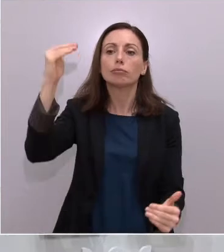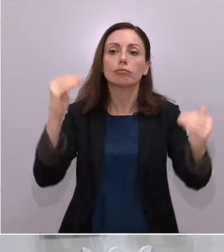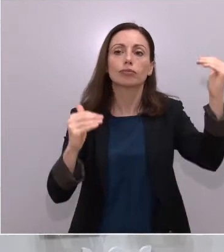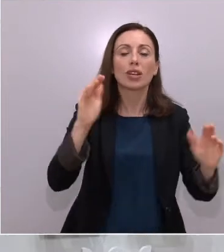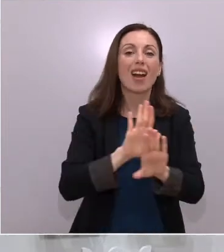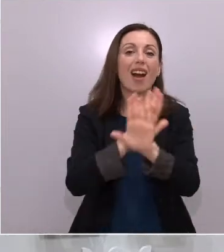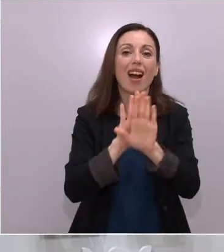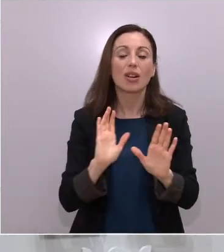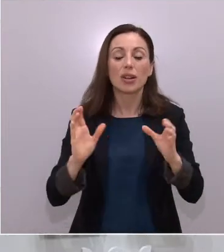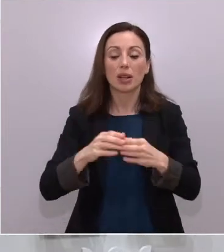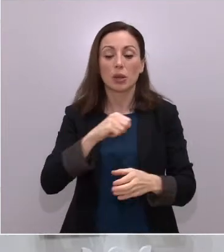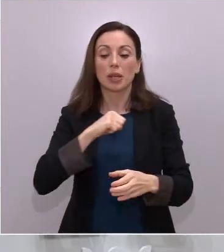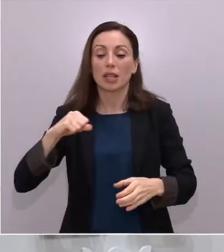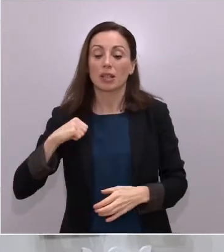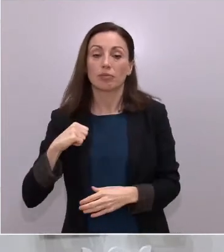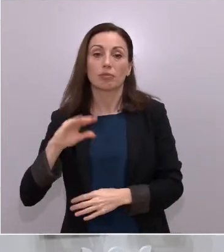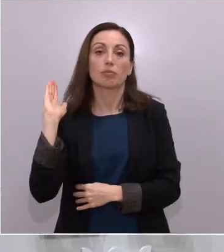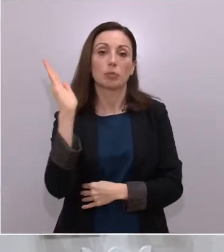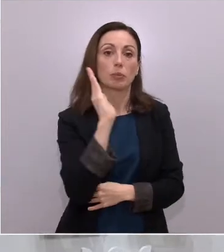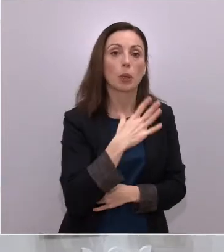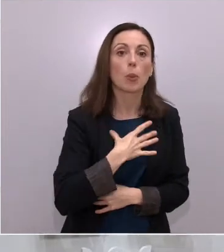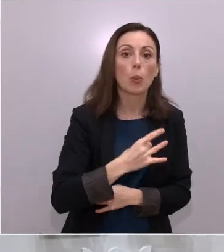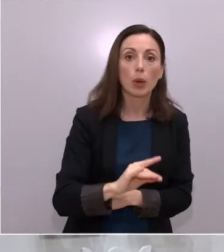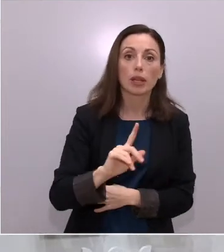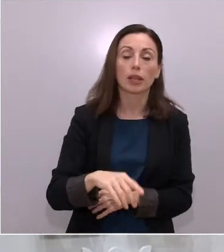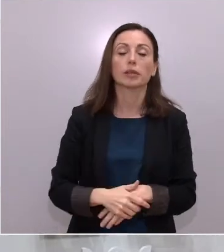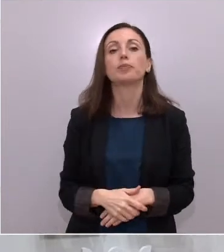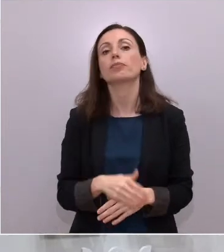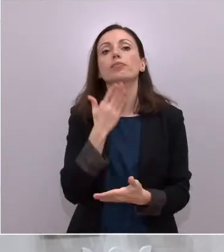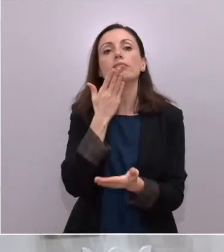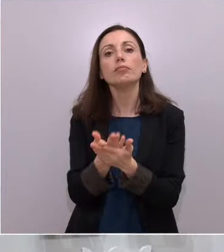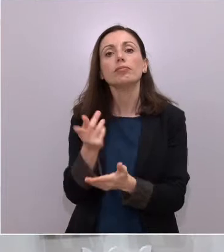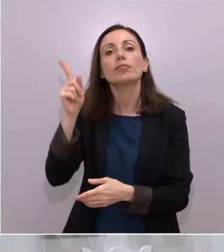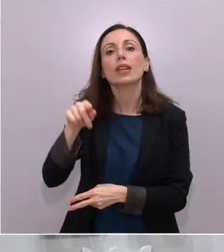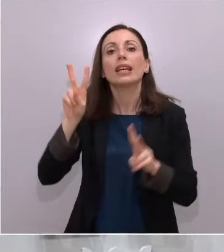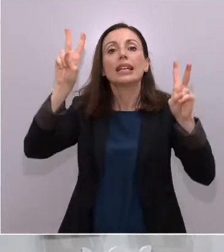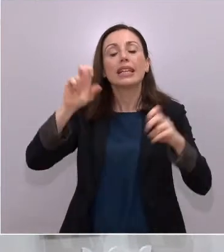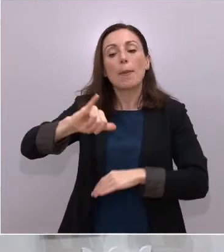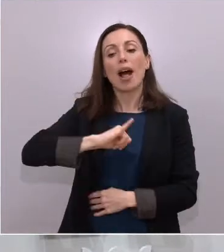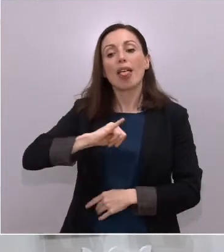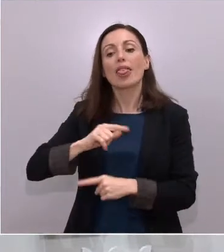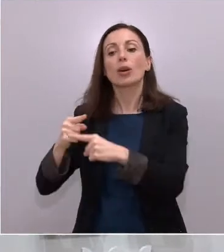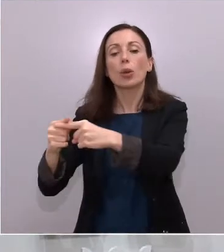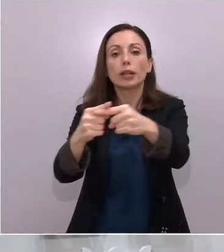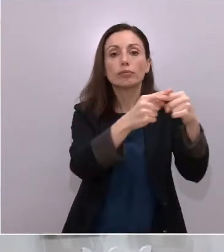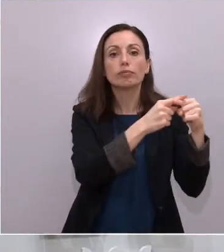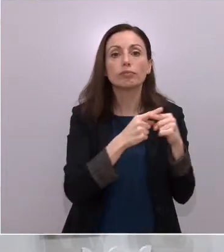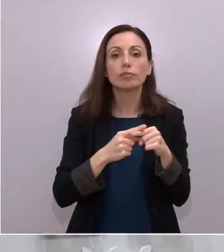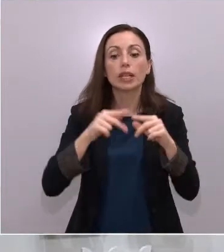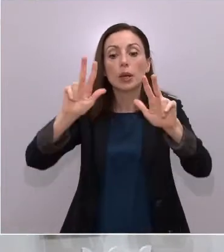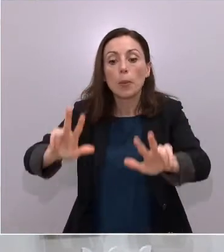las comunidades peor financiadas que el resto. Le he vuelto a pedir la mutualización de la deuda, así como que nos permita